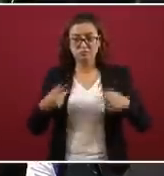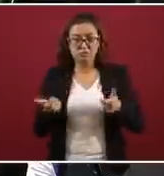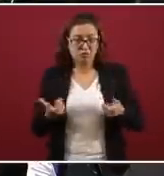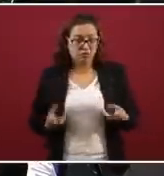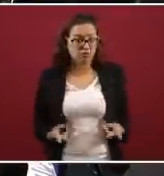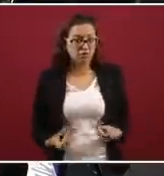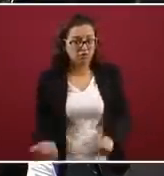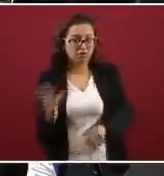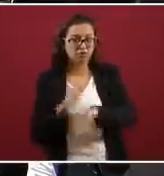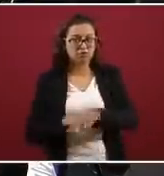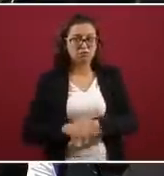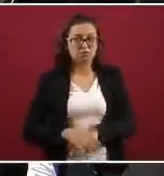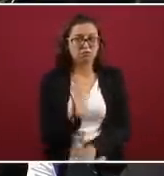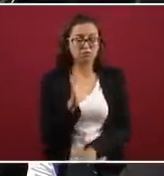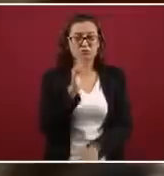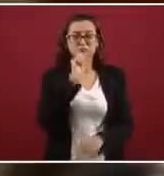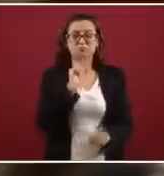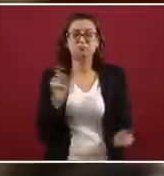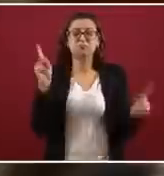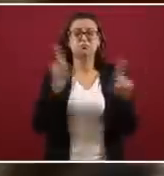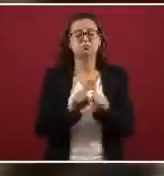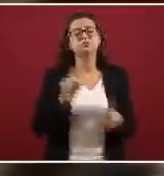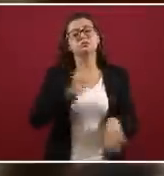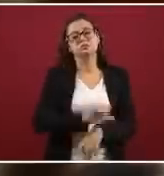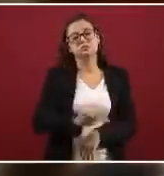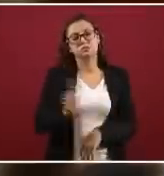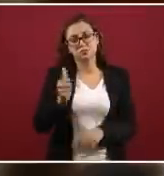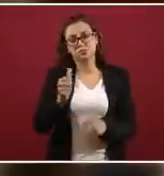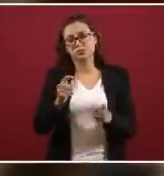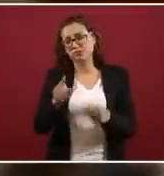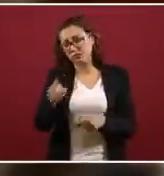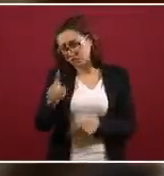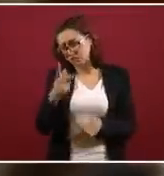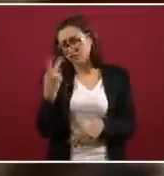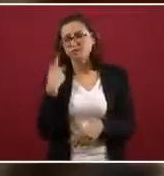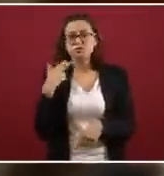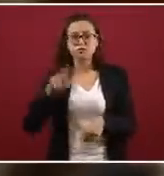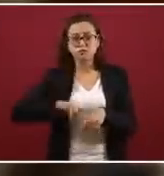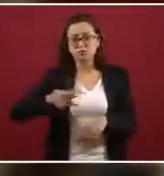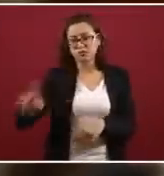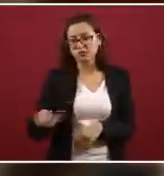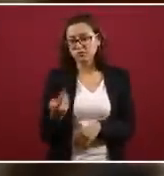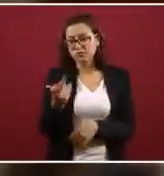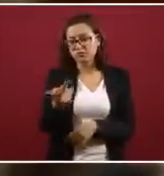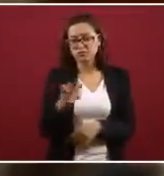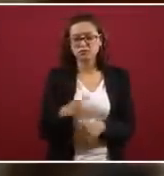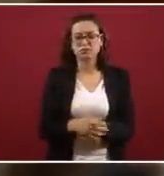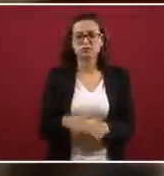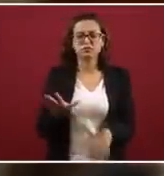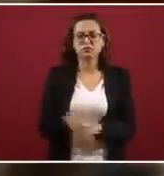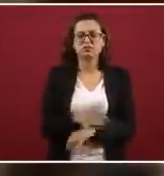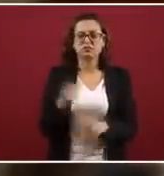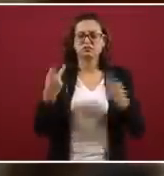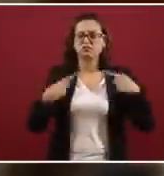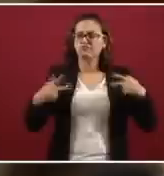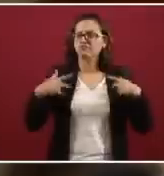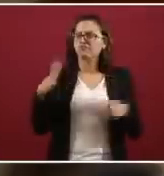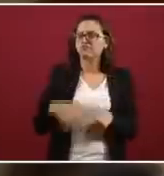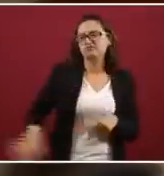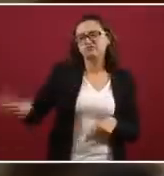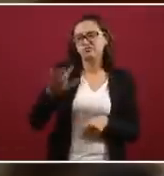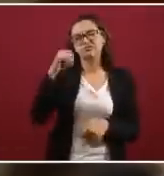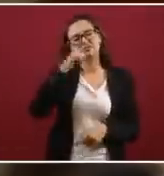del país. Y la pregunta para el procurador es, ¿por qué siempre el consumidor es quien tiene que